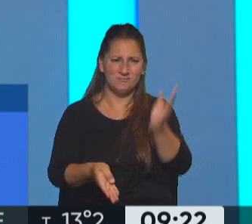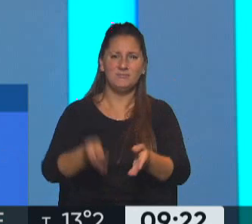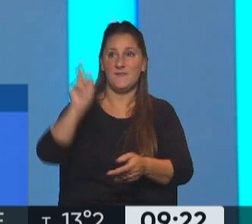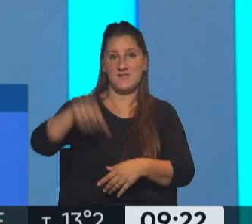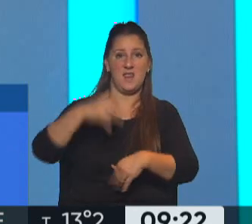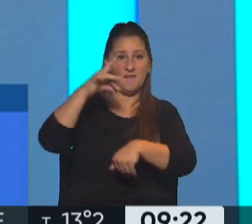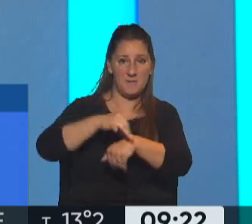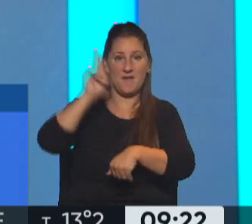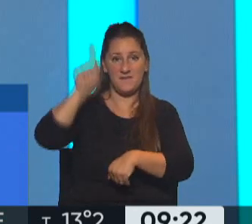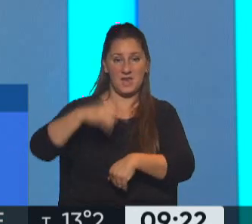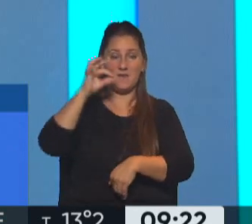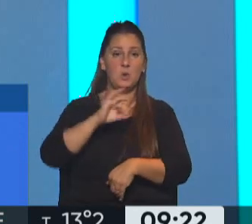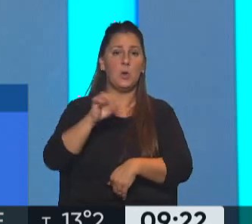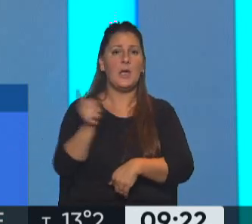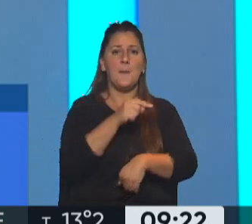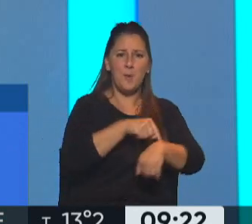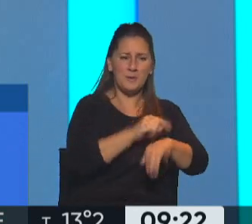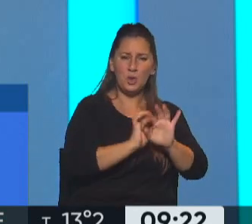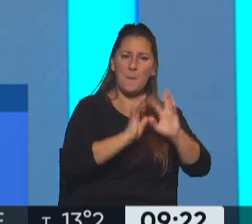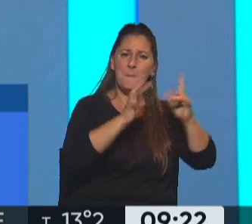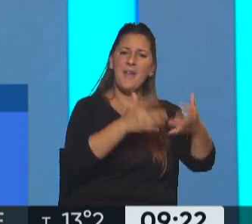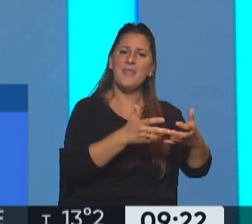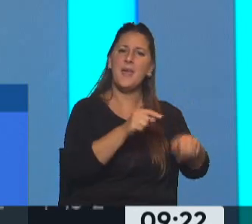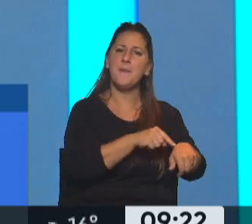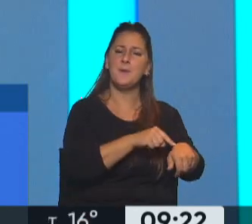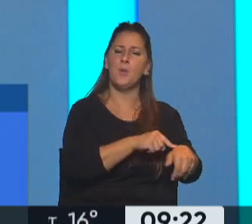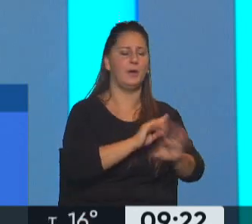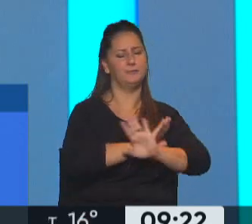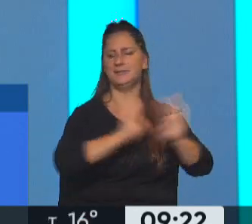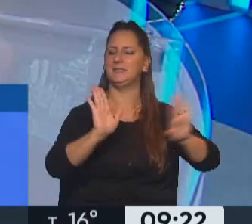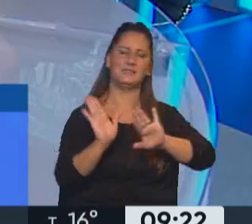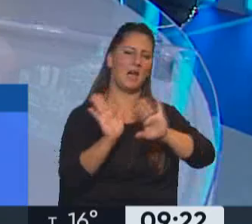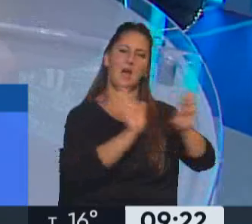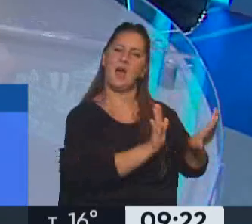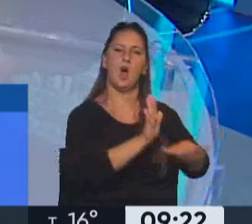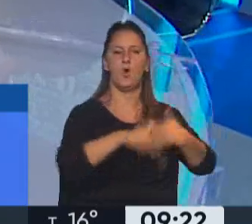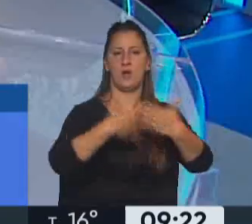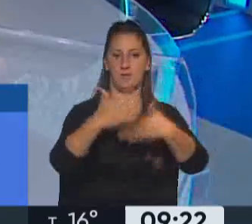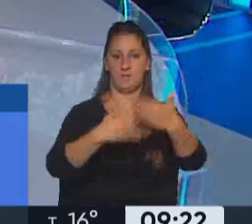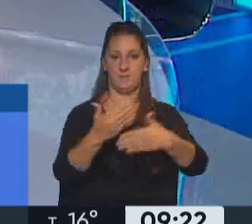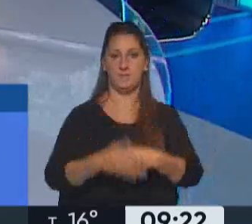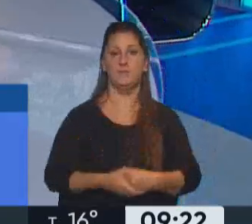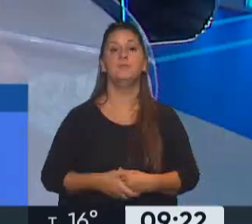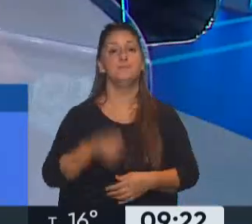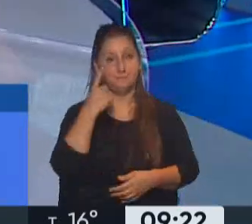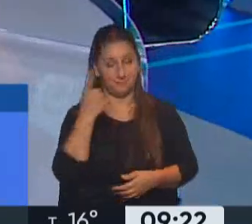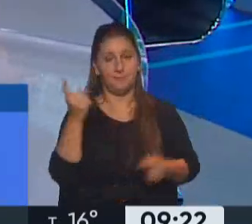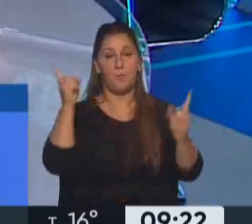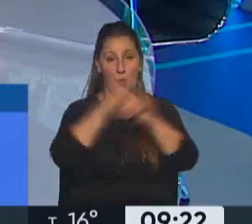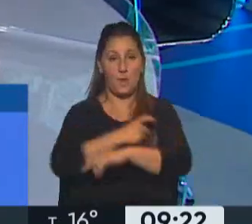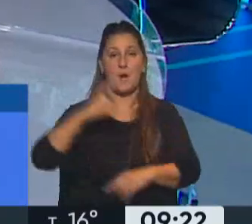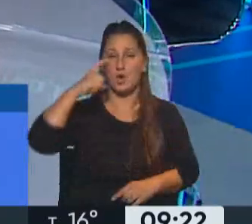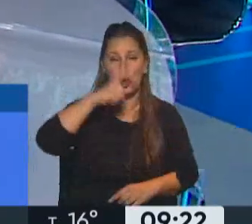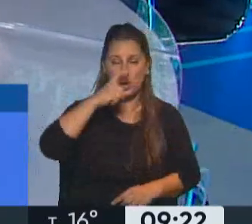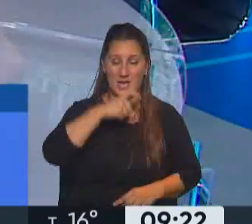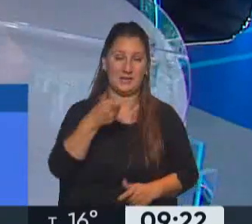nuevos virus, que un momento donde la pandemia también sea para dar vuelta un capítulo y discutir seriamente en Corrientes. Vemos